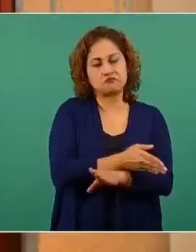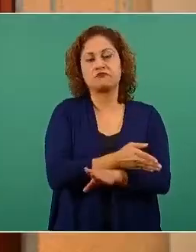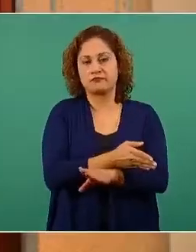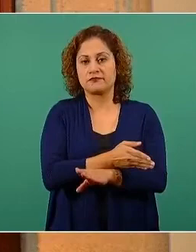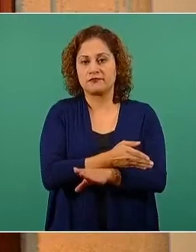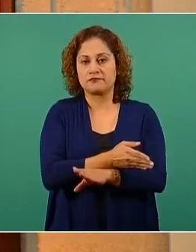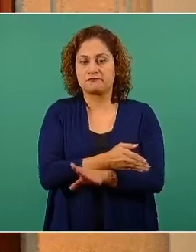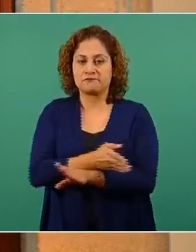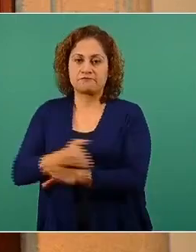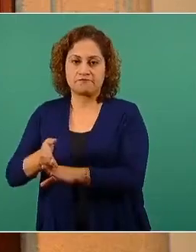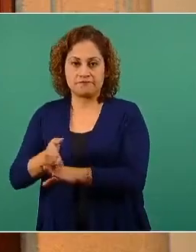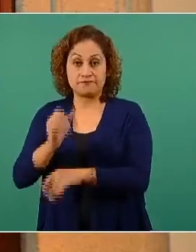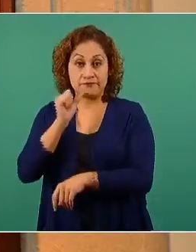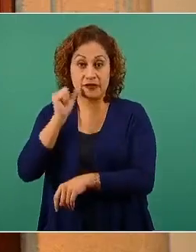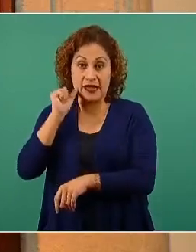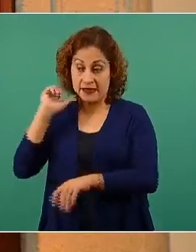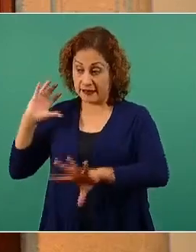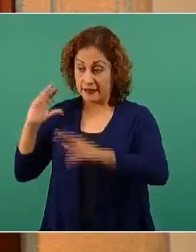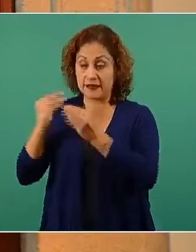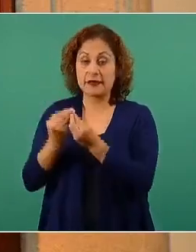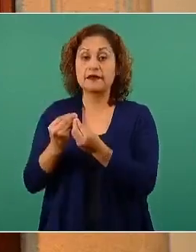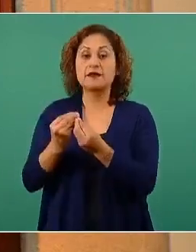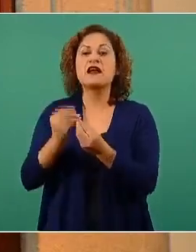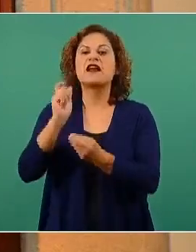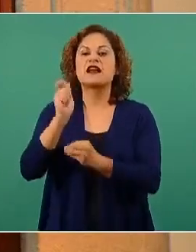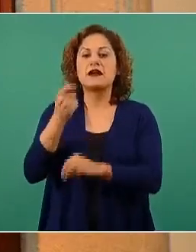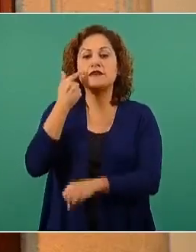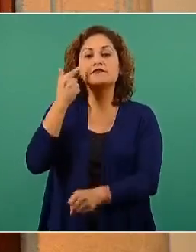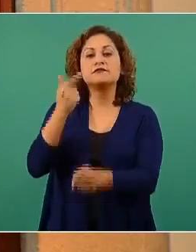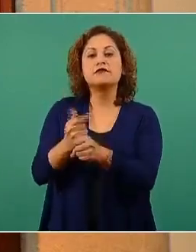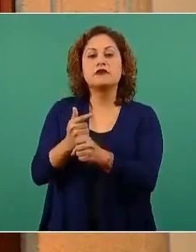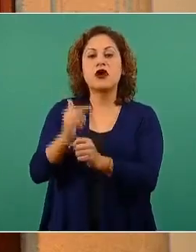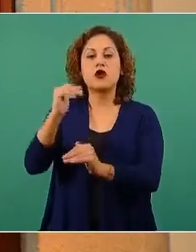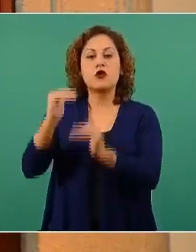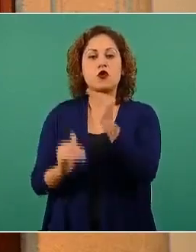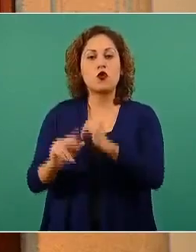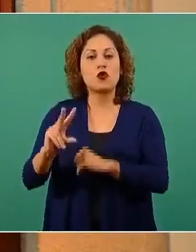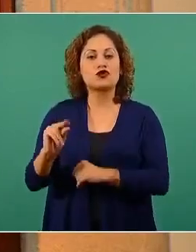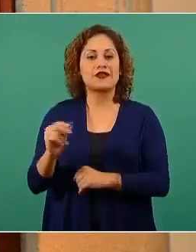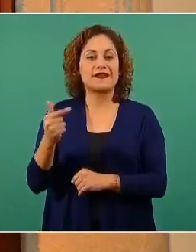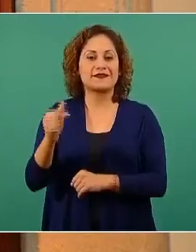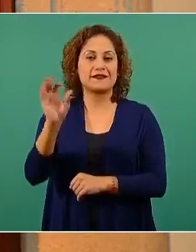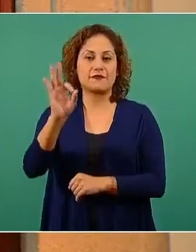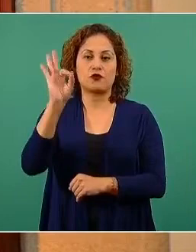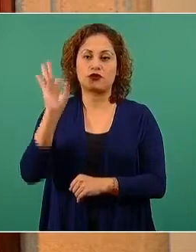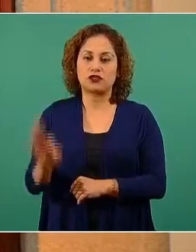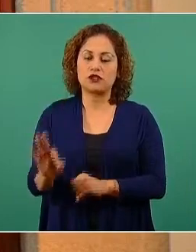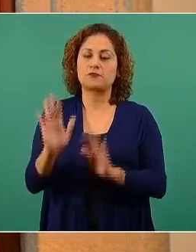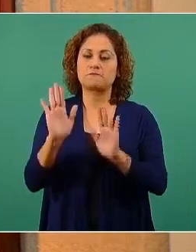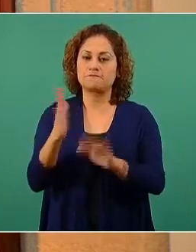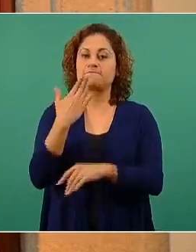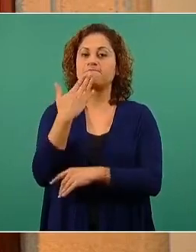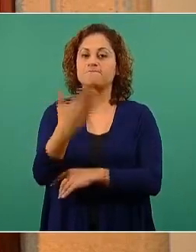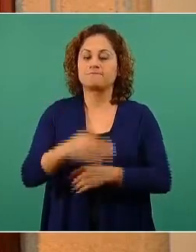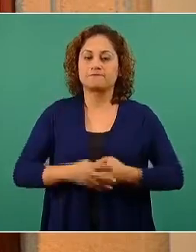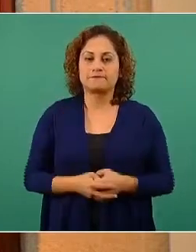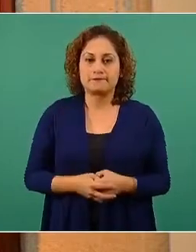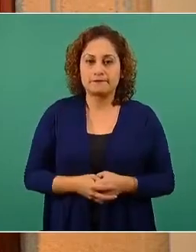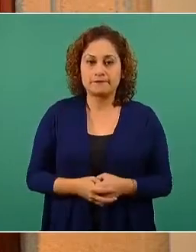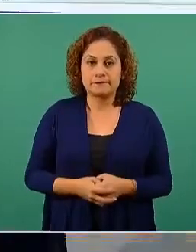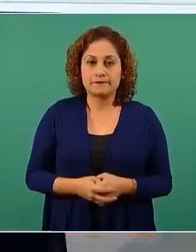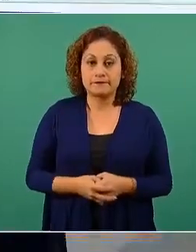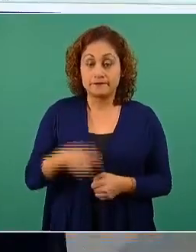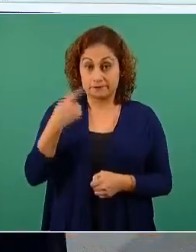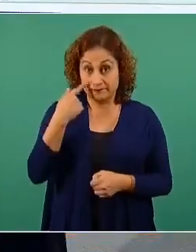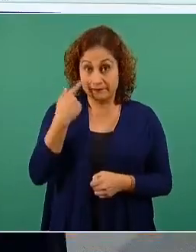del día de ayer, pues es menos 87% de lo que teníamos a principios de año. Los indicadores puntuales de